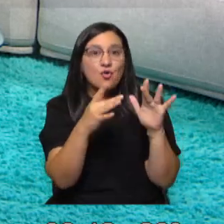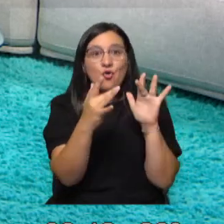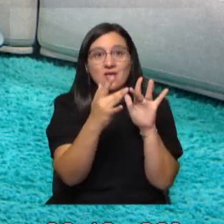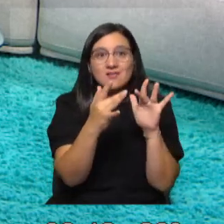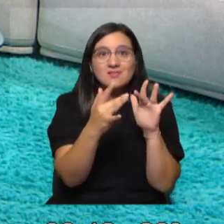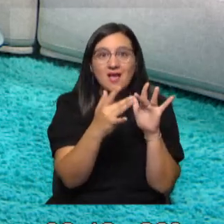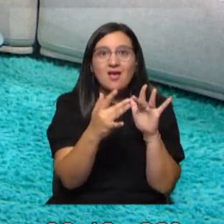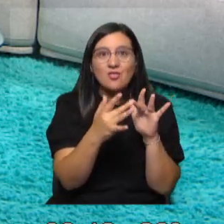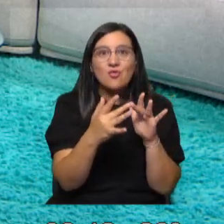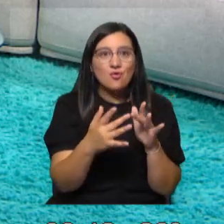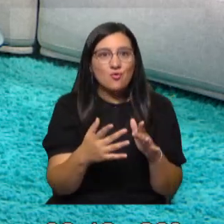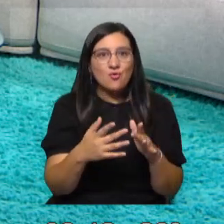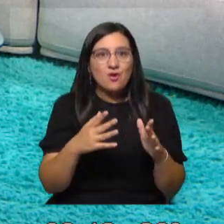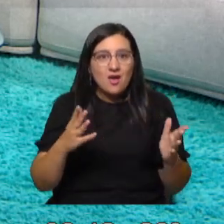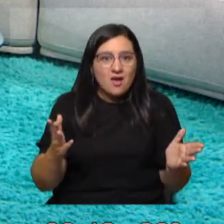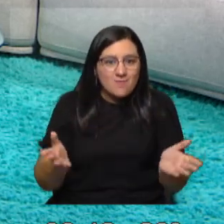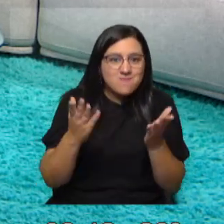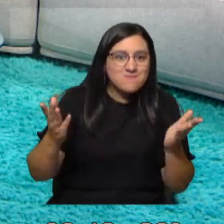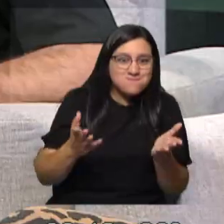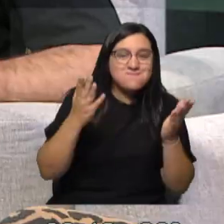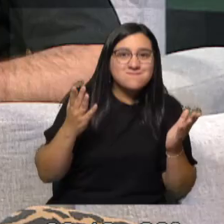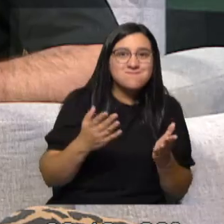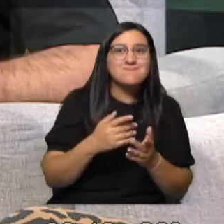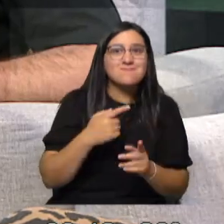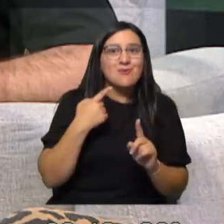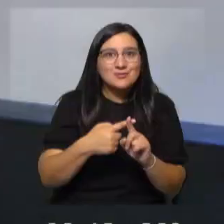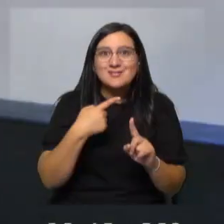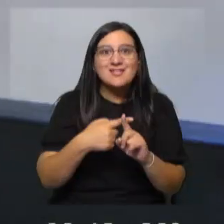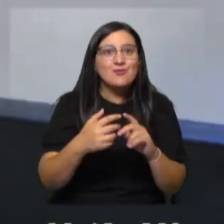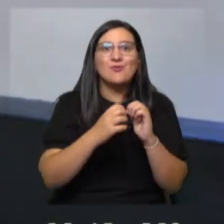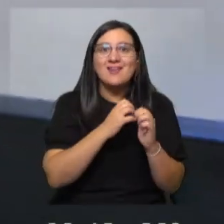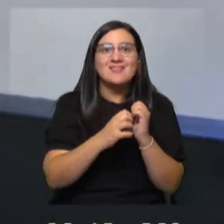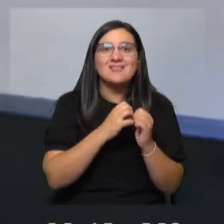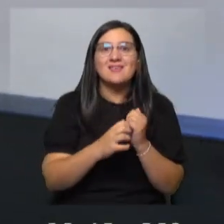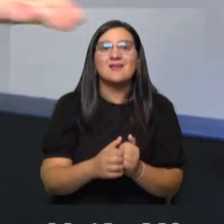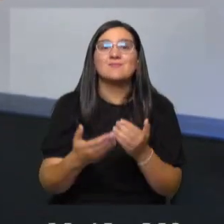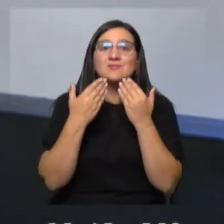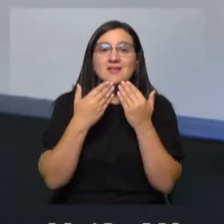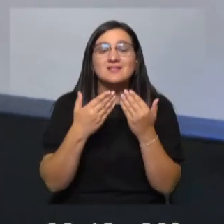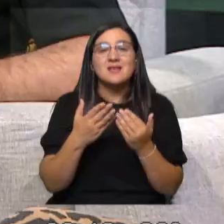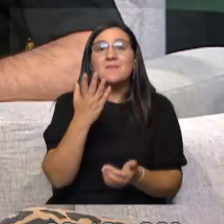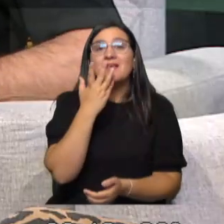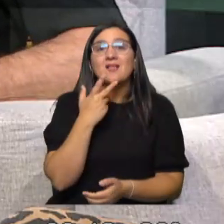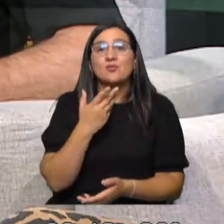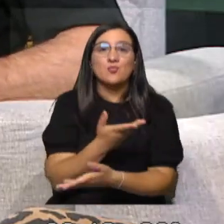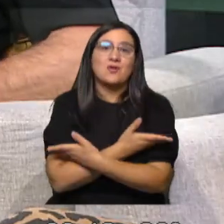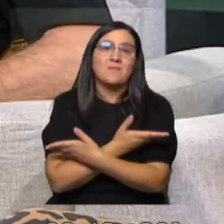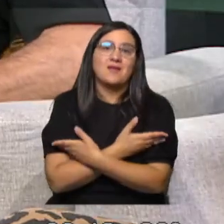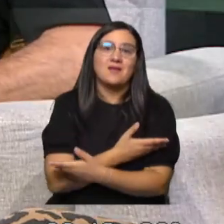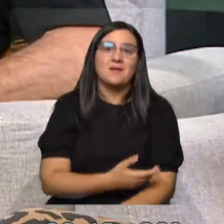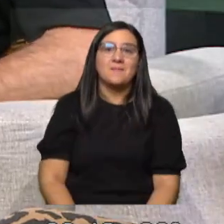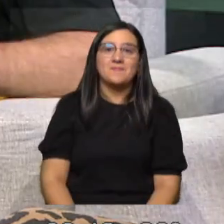una pulsión de vida tan grande, tirando tan linda energía. Muchas gracias, por favor. Me encantó la remera. Sí, bueno,